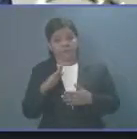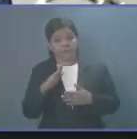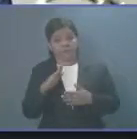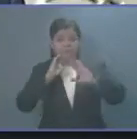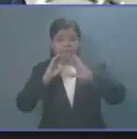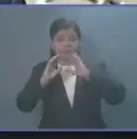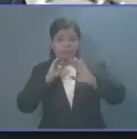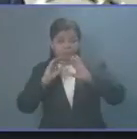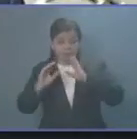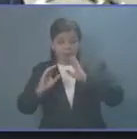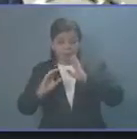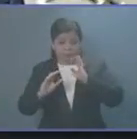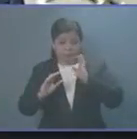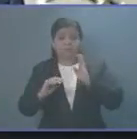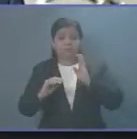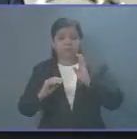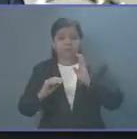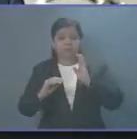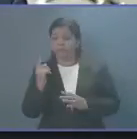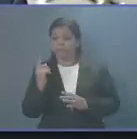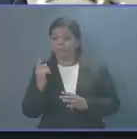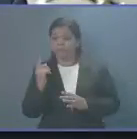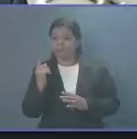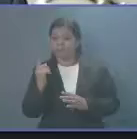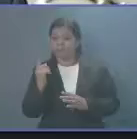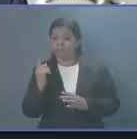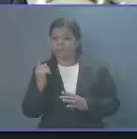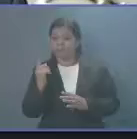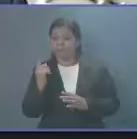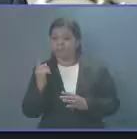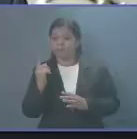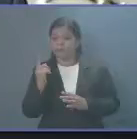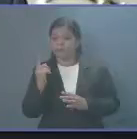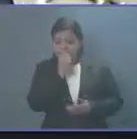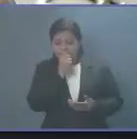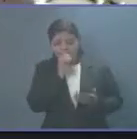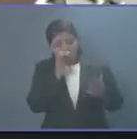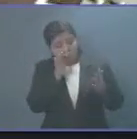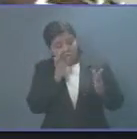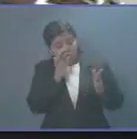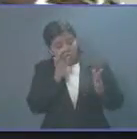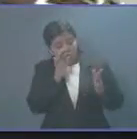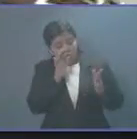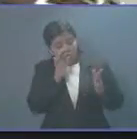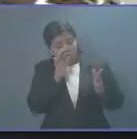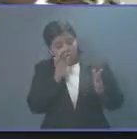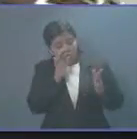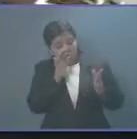no solo deben de estar en manos privadas, sino que deben distribuirse